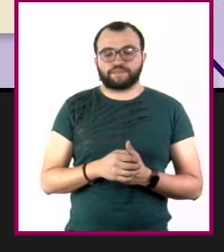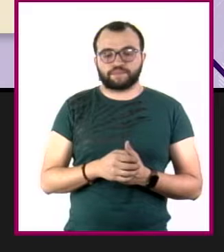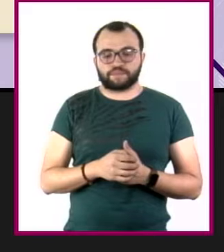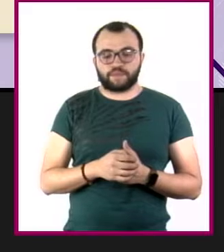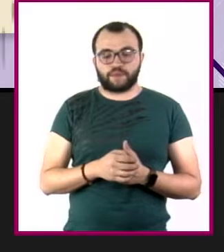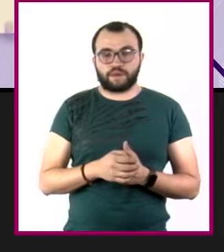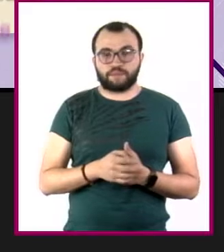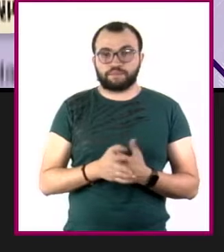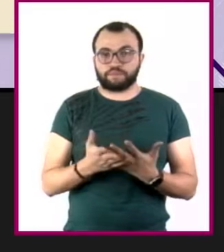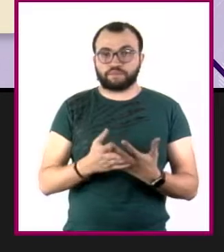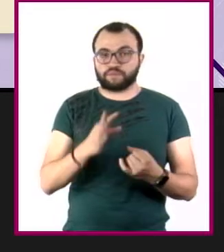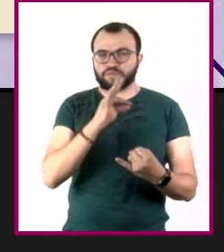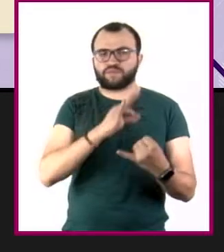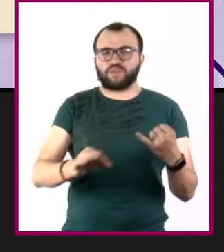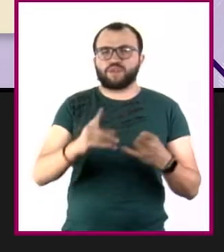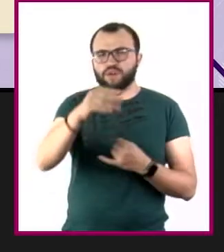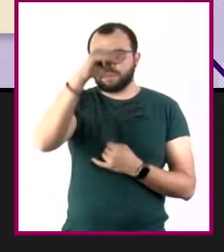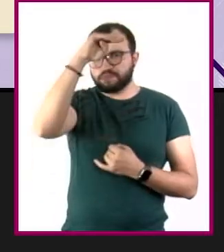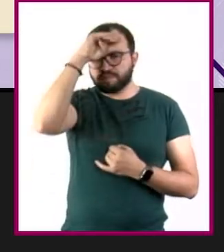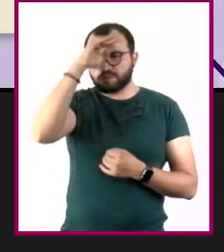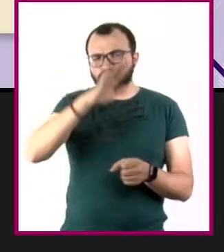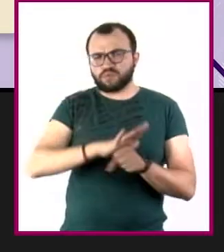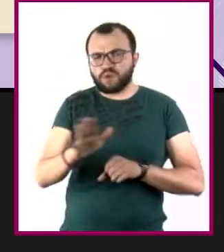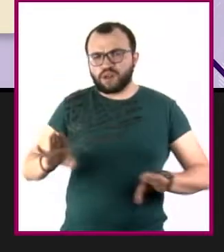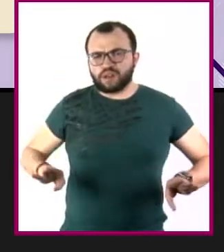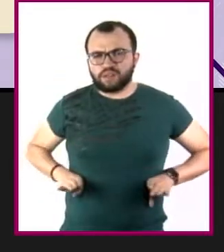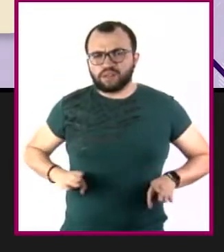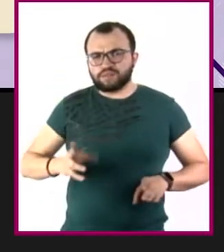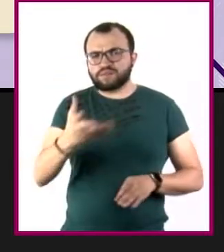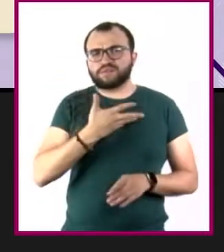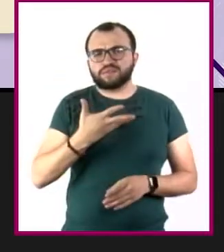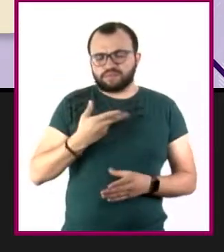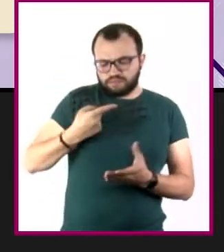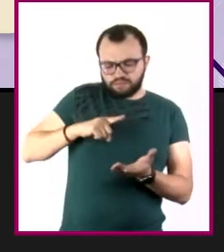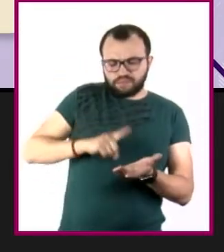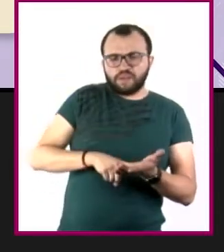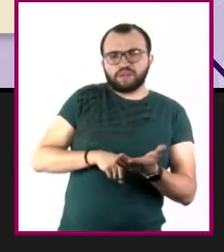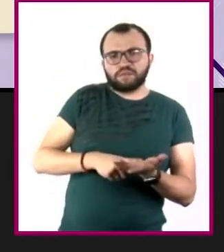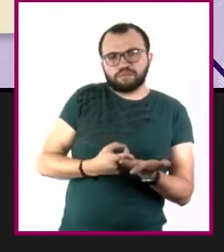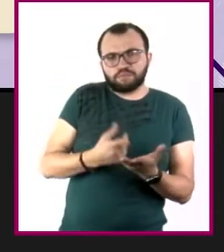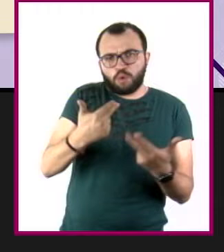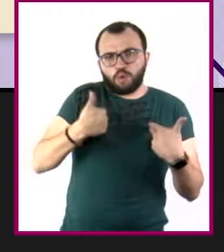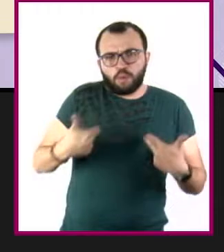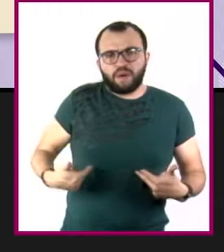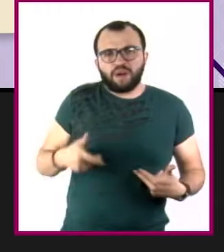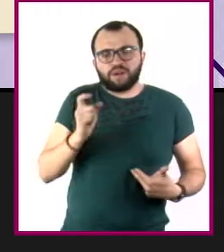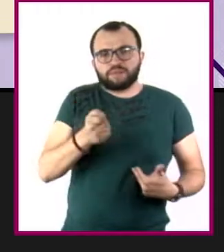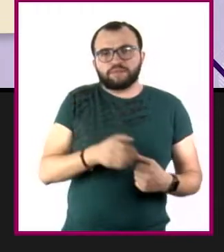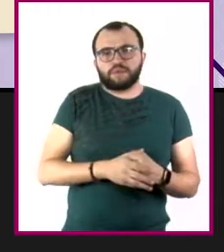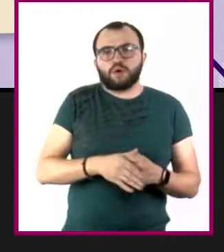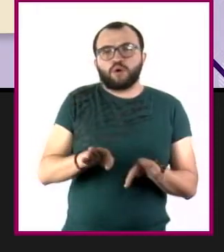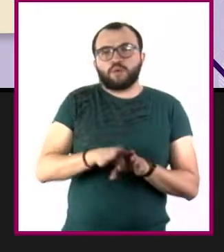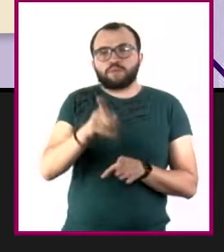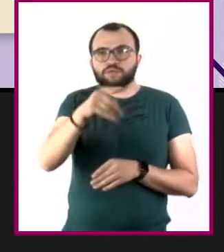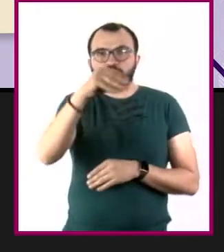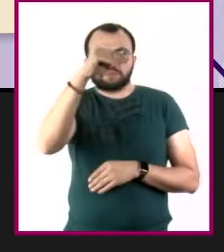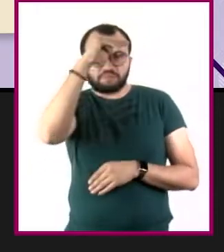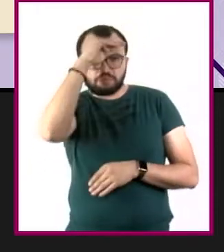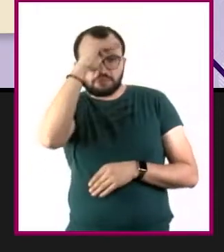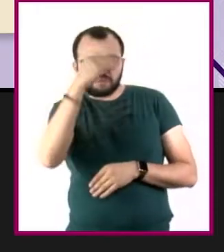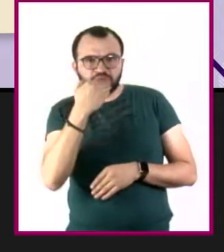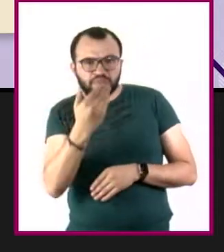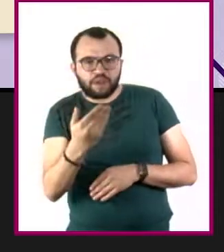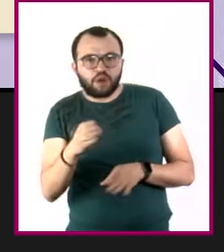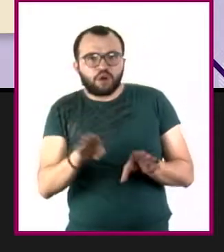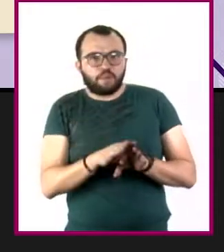Y finalmente, pensemos en características que tienes en virtud de ser humano. Tu capacidad de razonar,